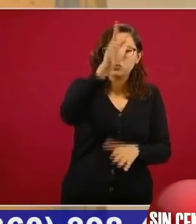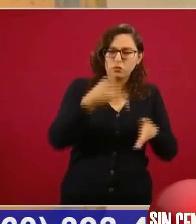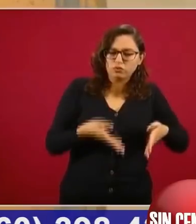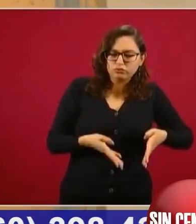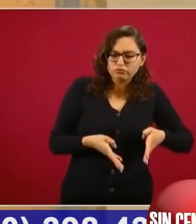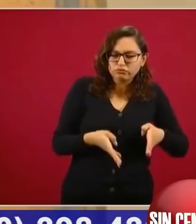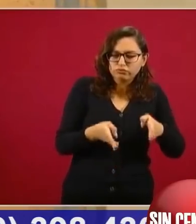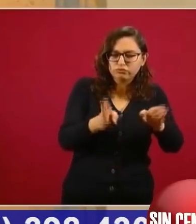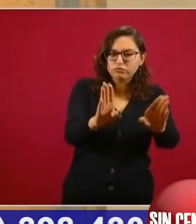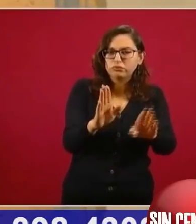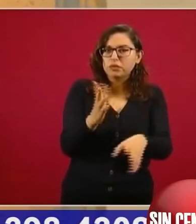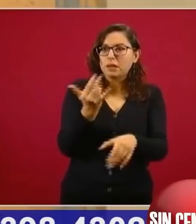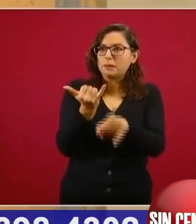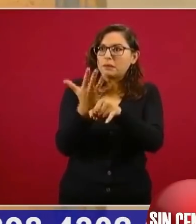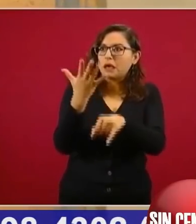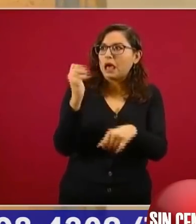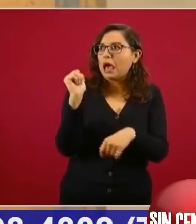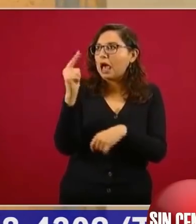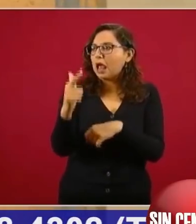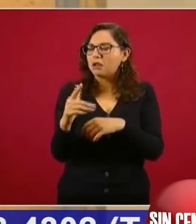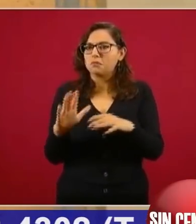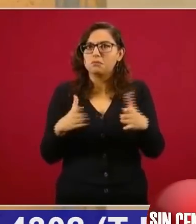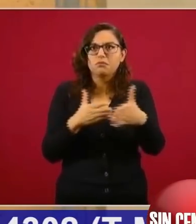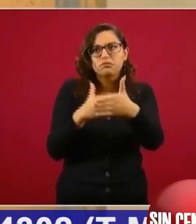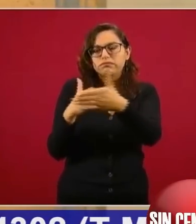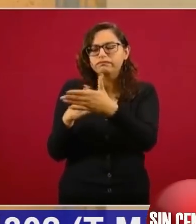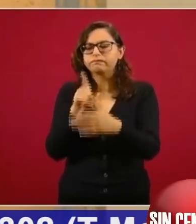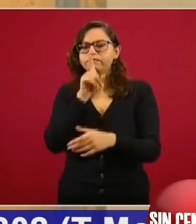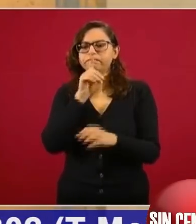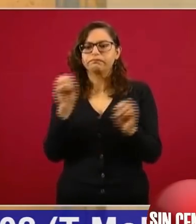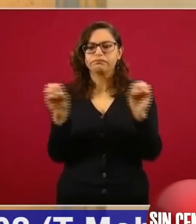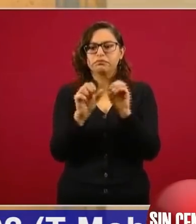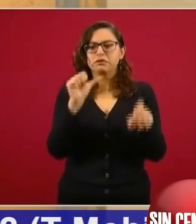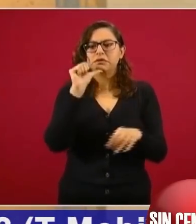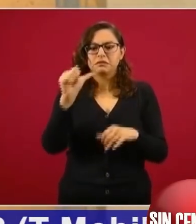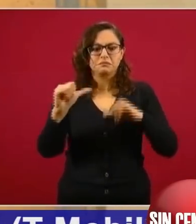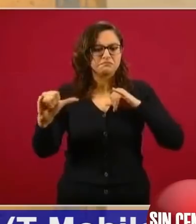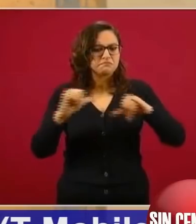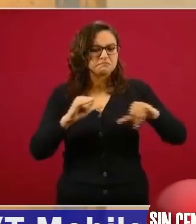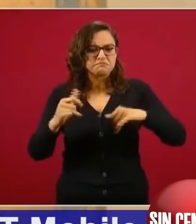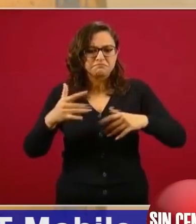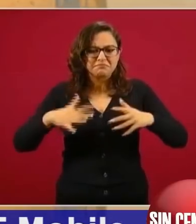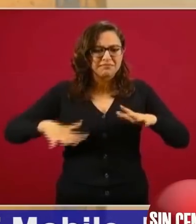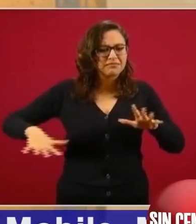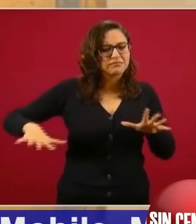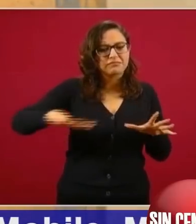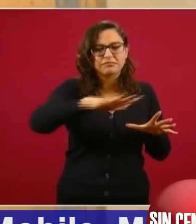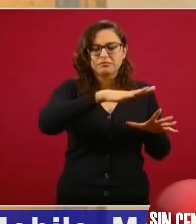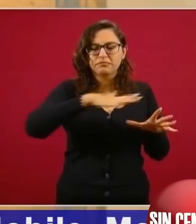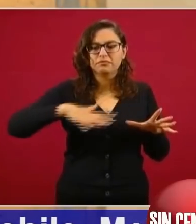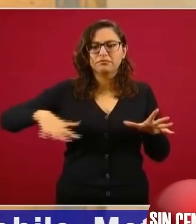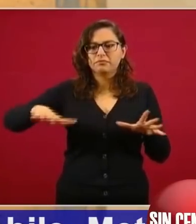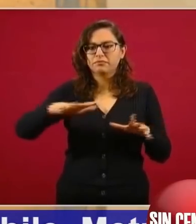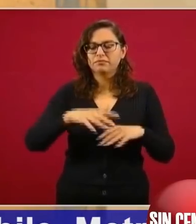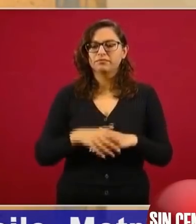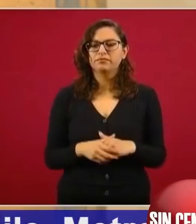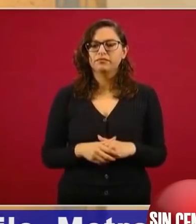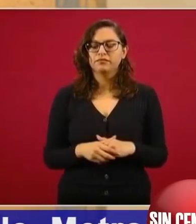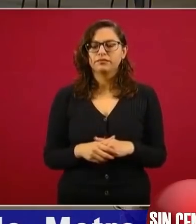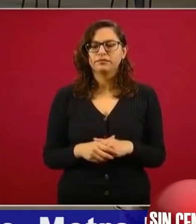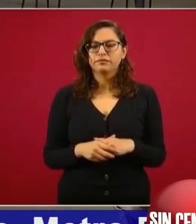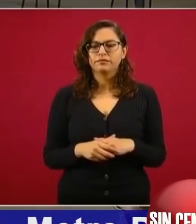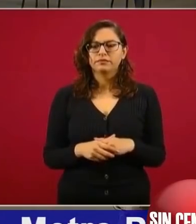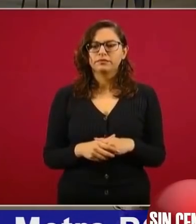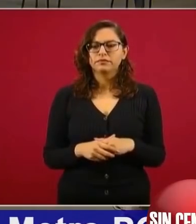obstáculo, y se hicieron corrimientos hasta de 1,800 metros al sur de la pista actual para la pista derecha